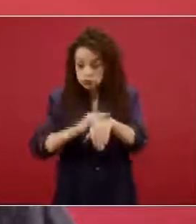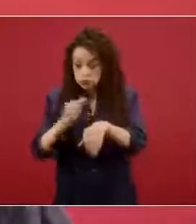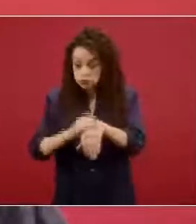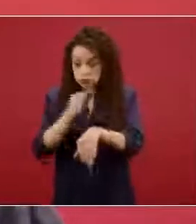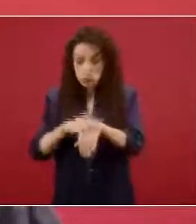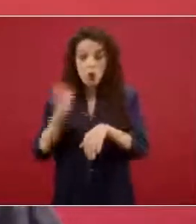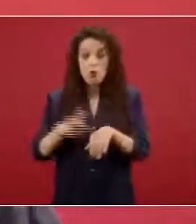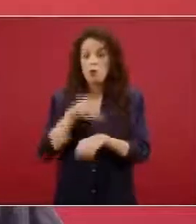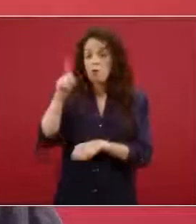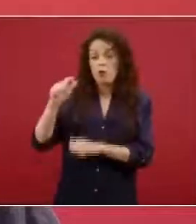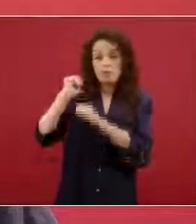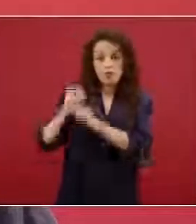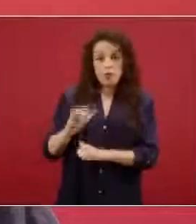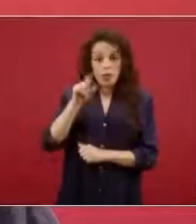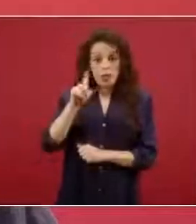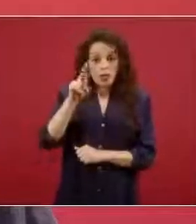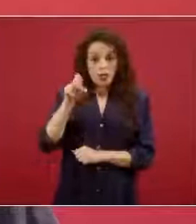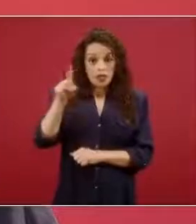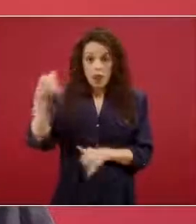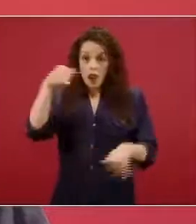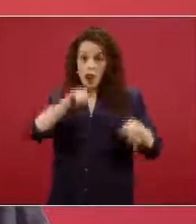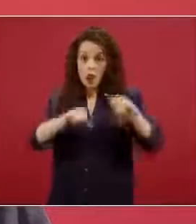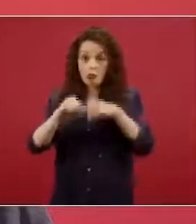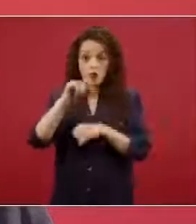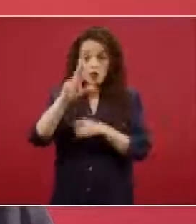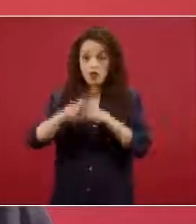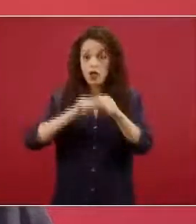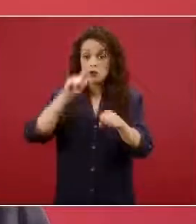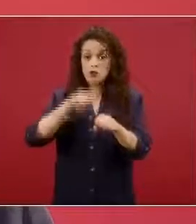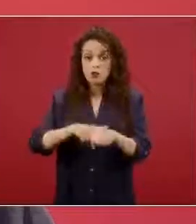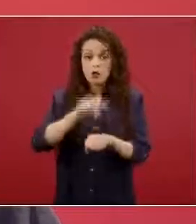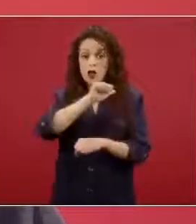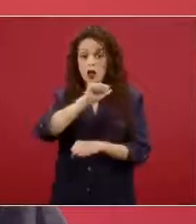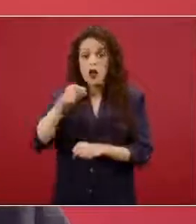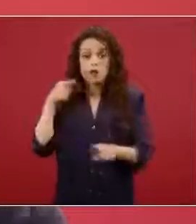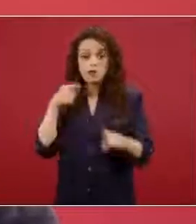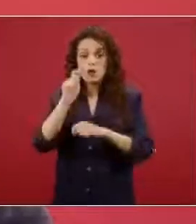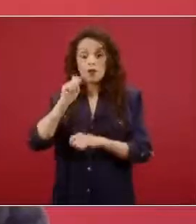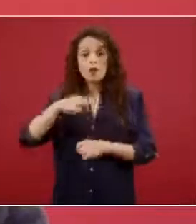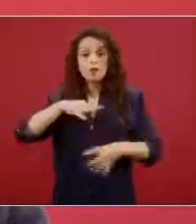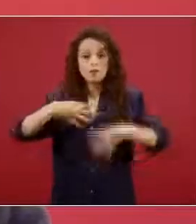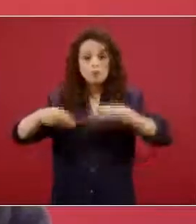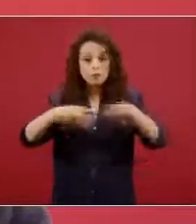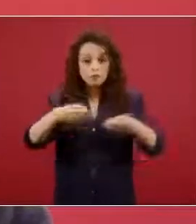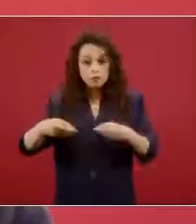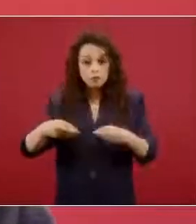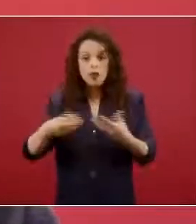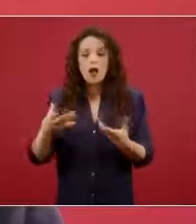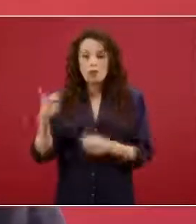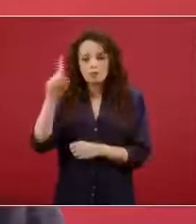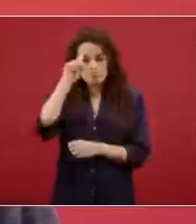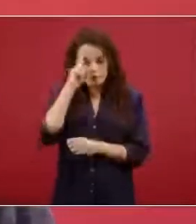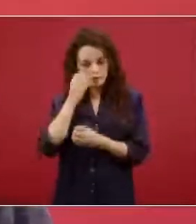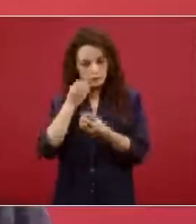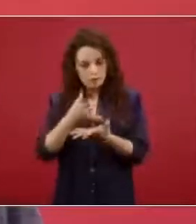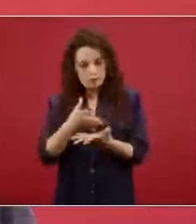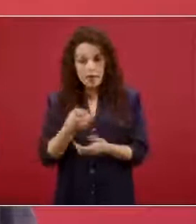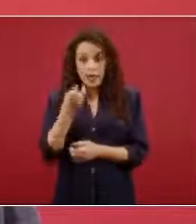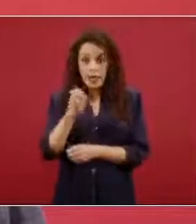es el Laboratorio Nacional de Referencia Epidemiológica, habrá una recomendación y ahora